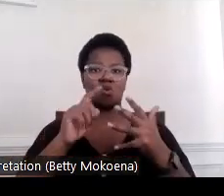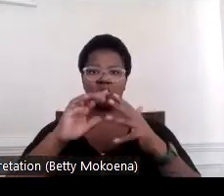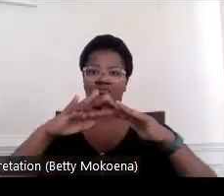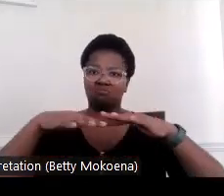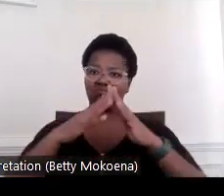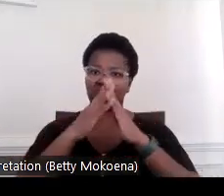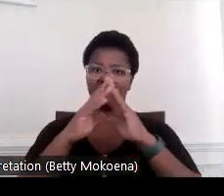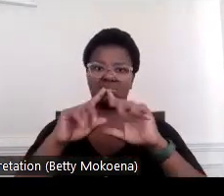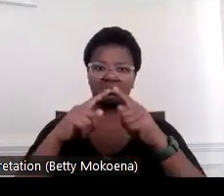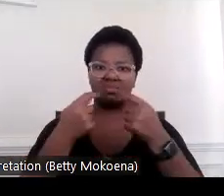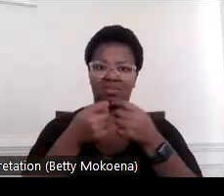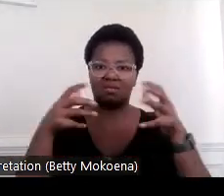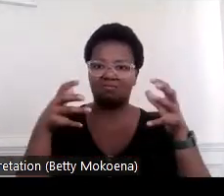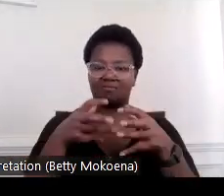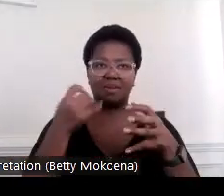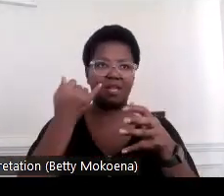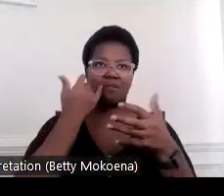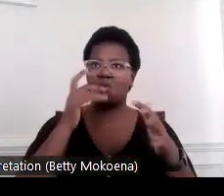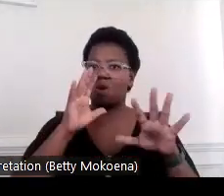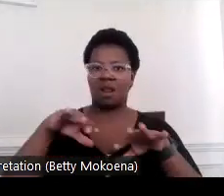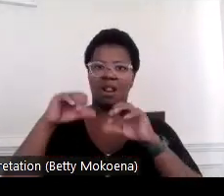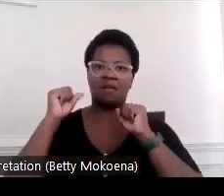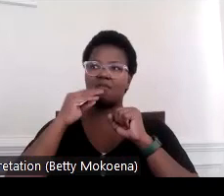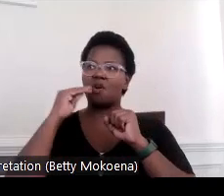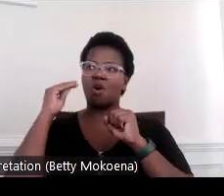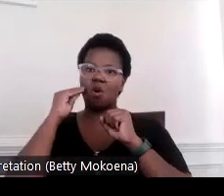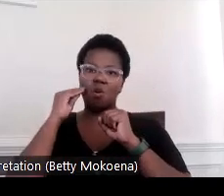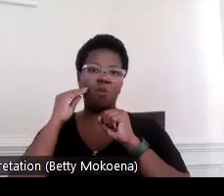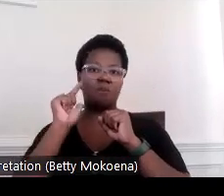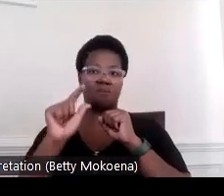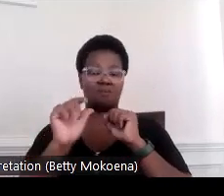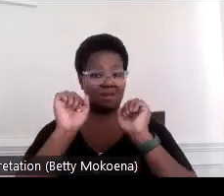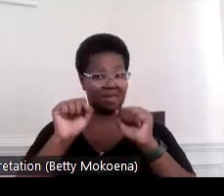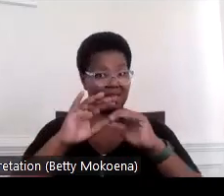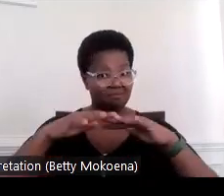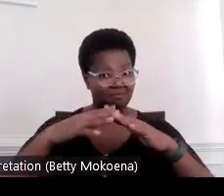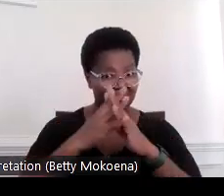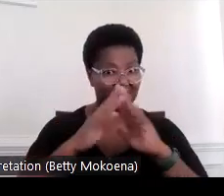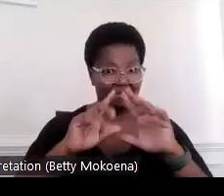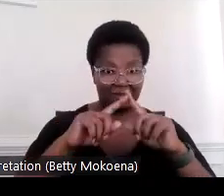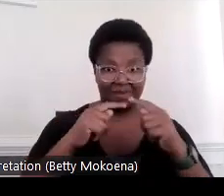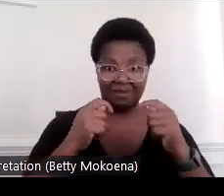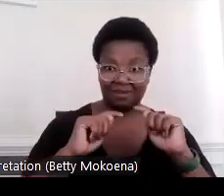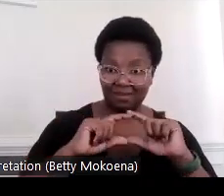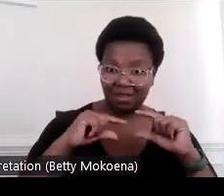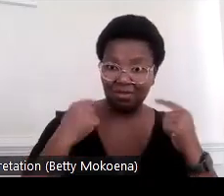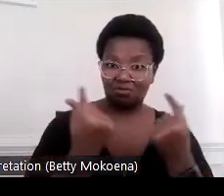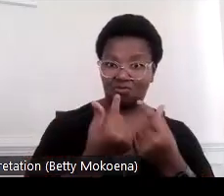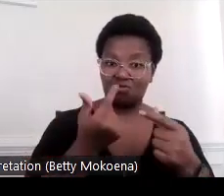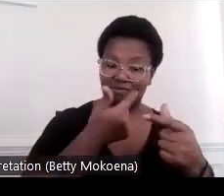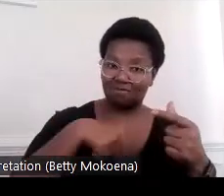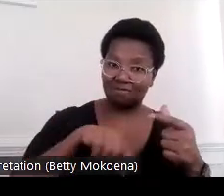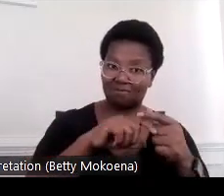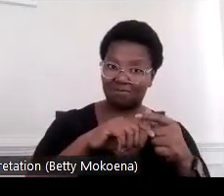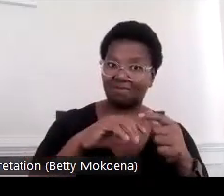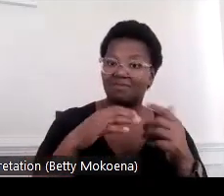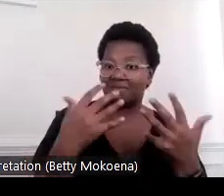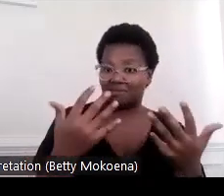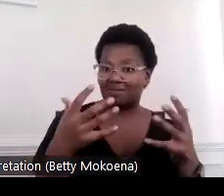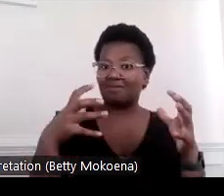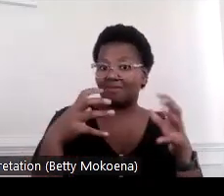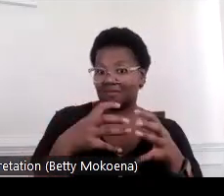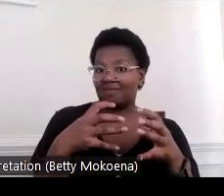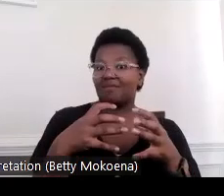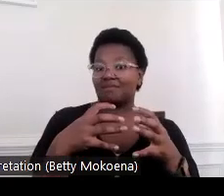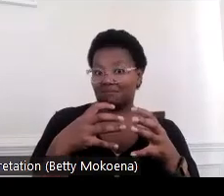Será que hay un club de tejido o alguien que tal vez no le guste salir la casa uno puede decir Bueno